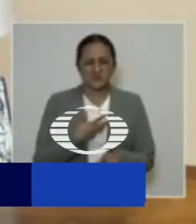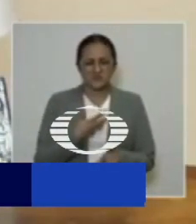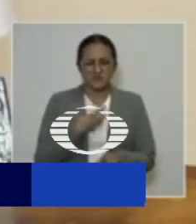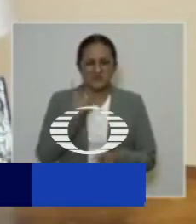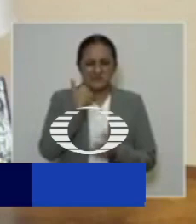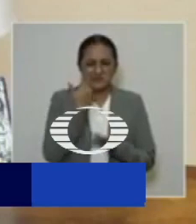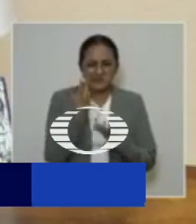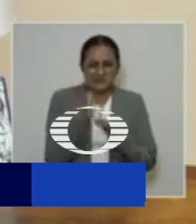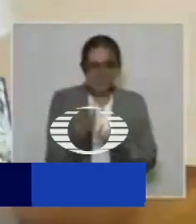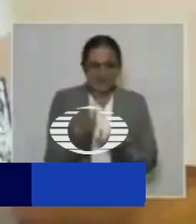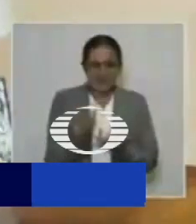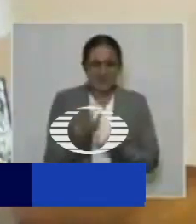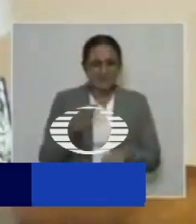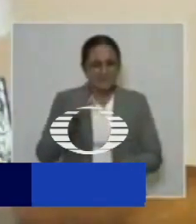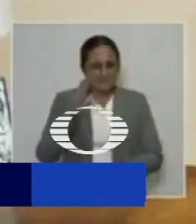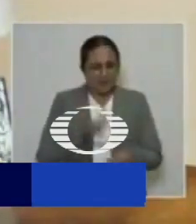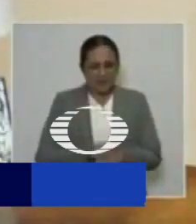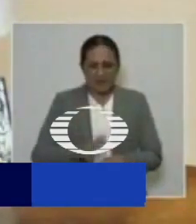delirio,